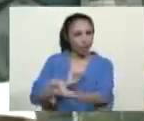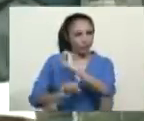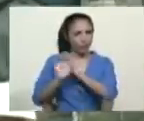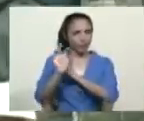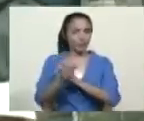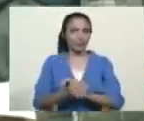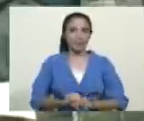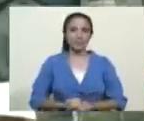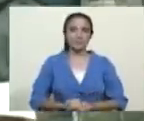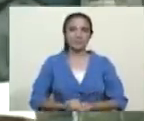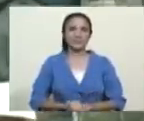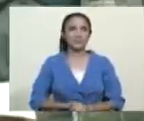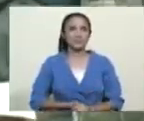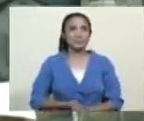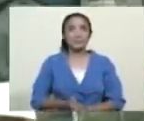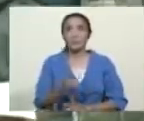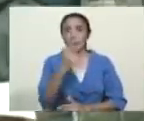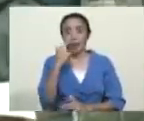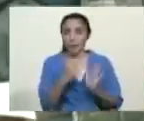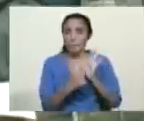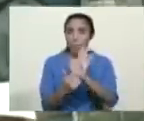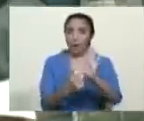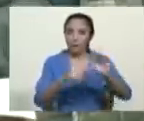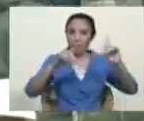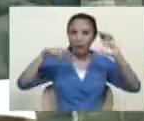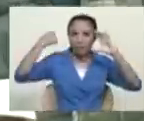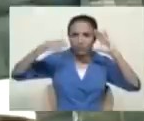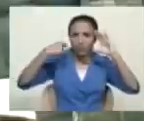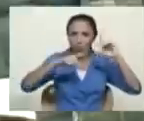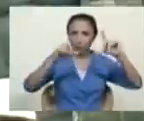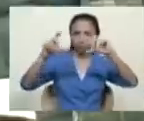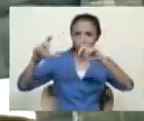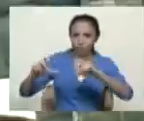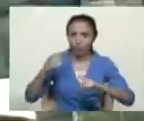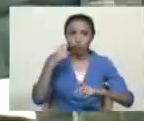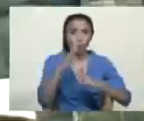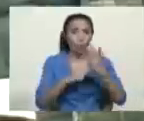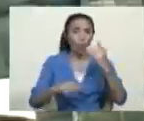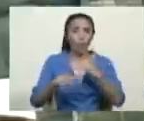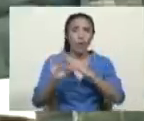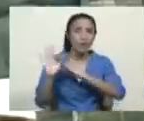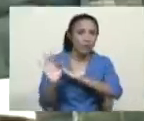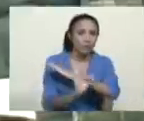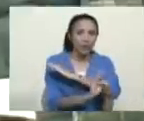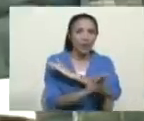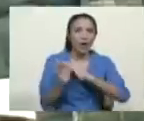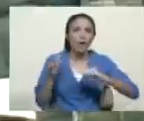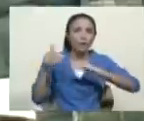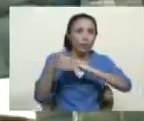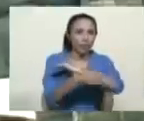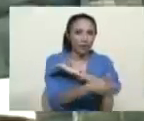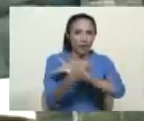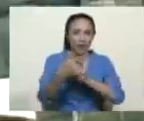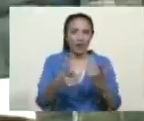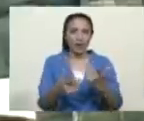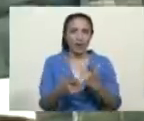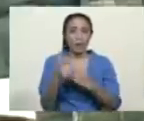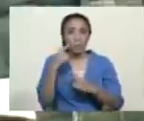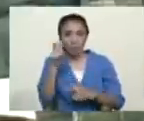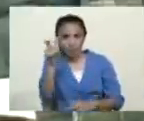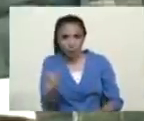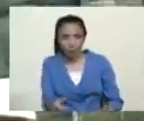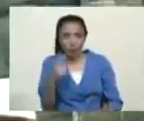de Venezuela. Hay imágenes de video de lo que ha ocurrido y esto muestra que había